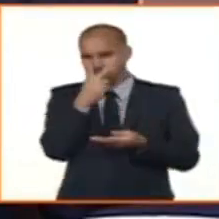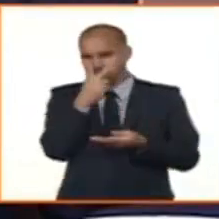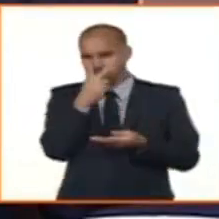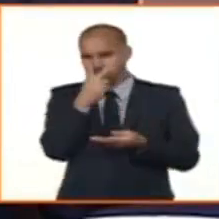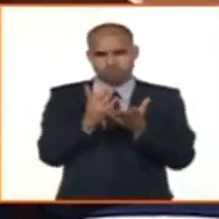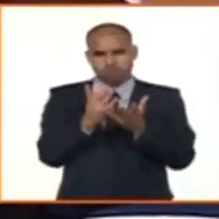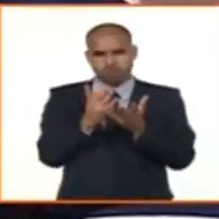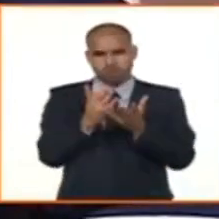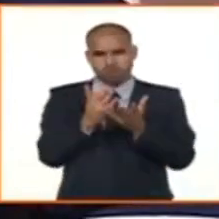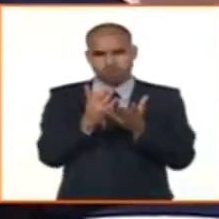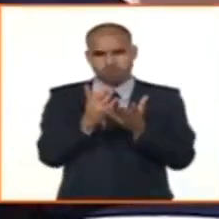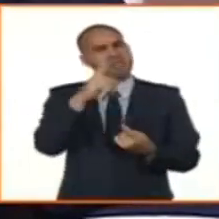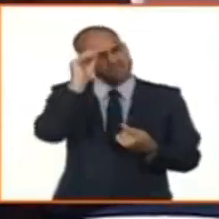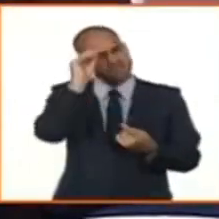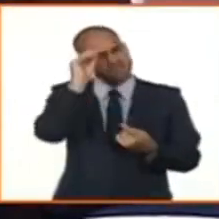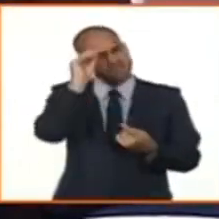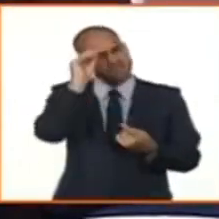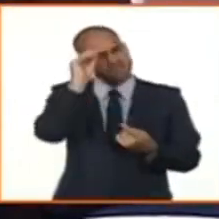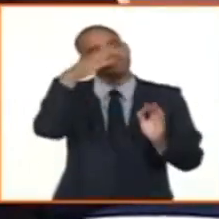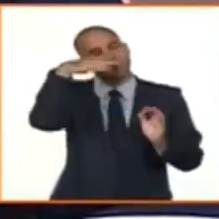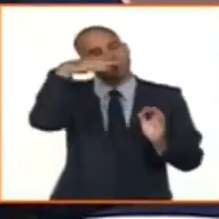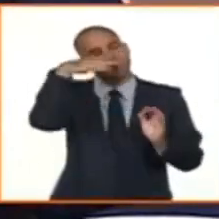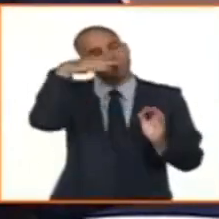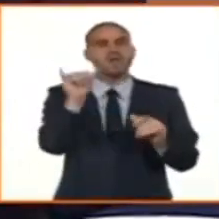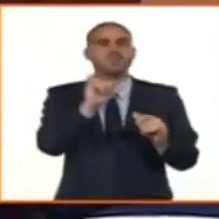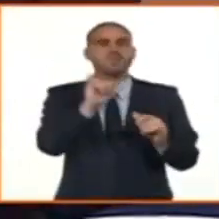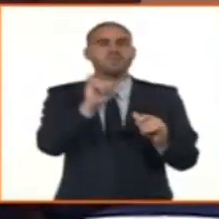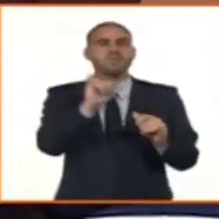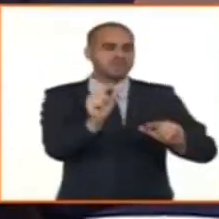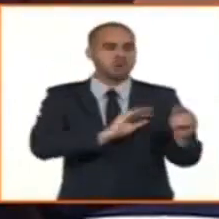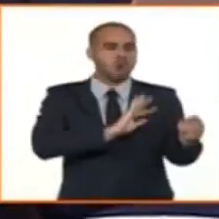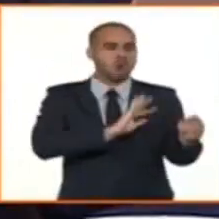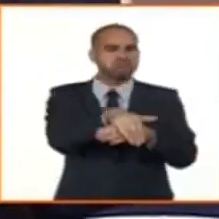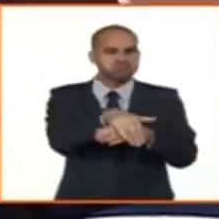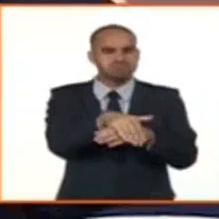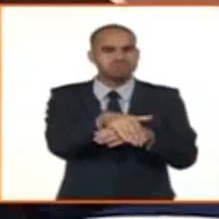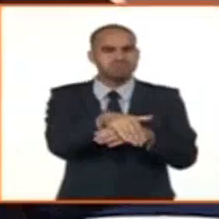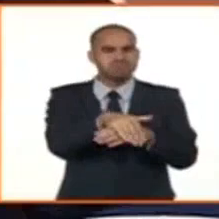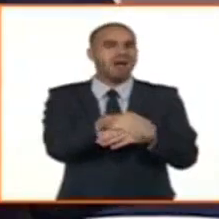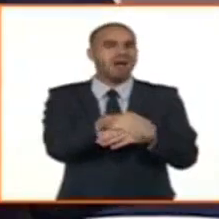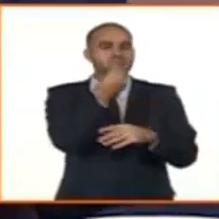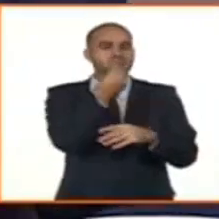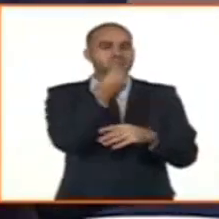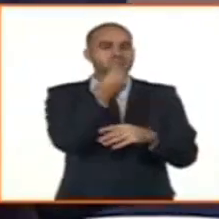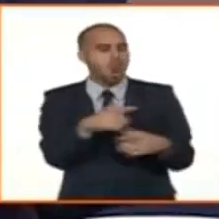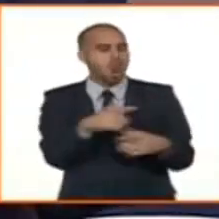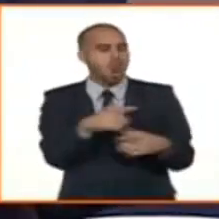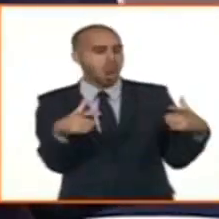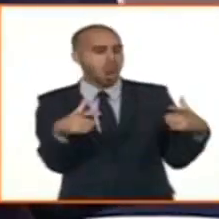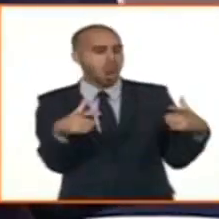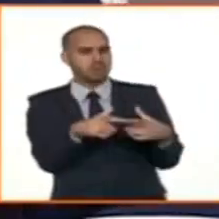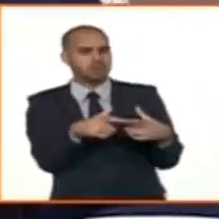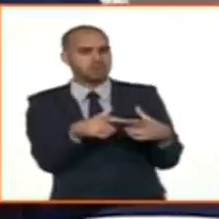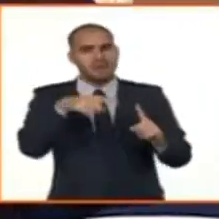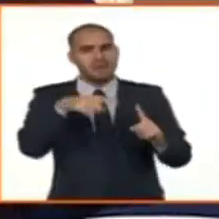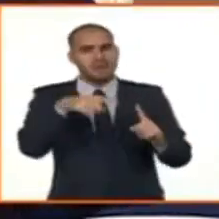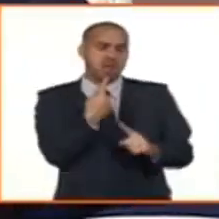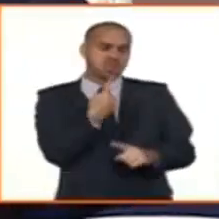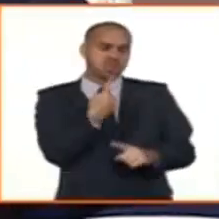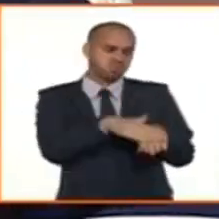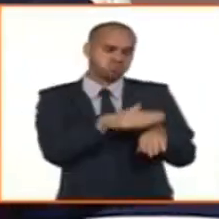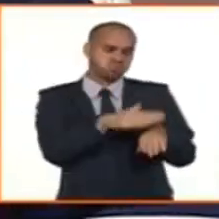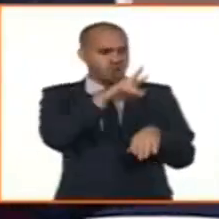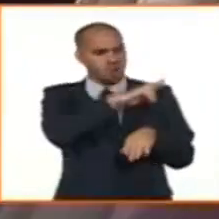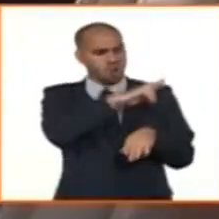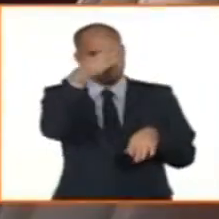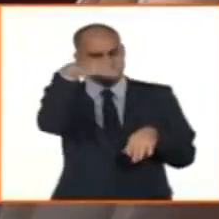un recurso fundamental, como son los recursos humanos, y también con el objetivo de desacreditar al gobierno revolucionario que había tomado el poder